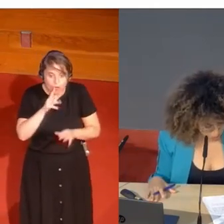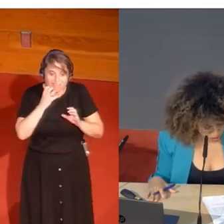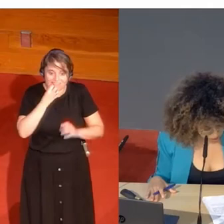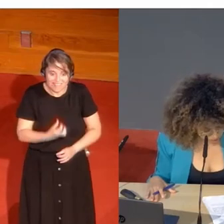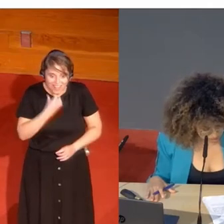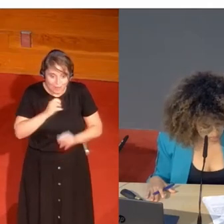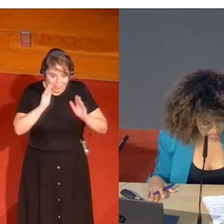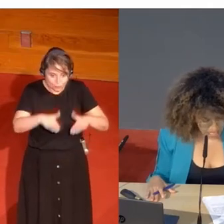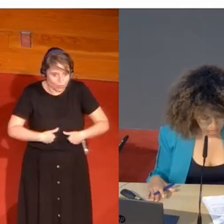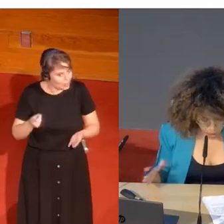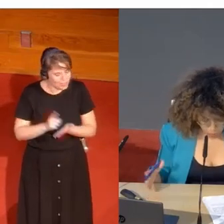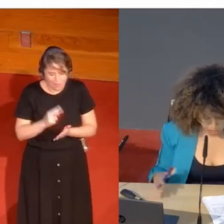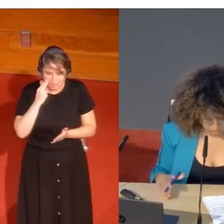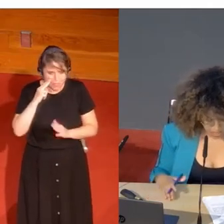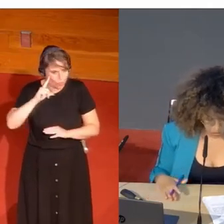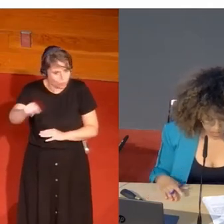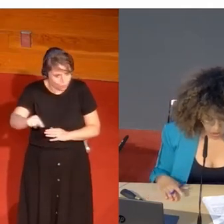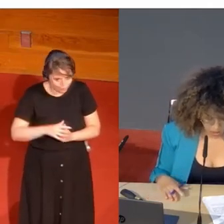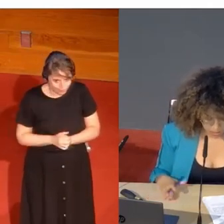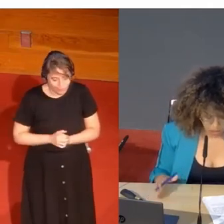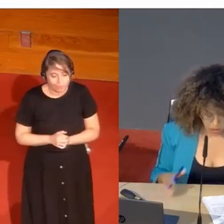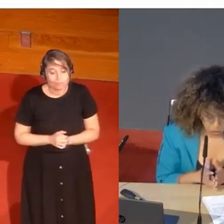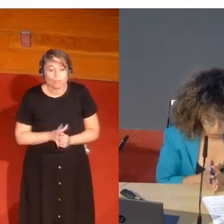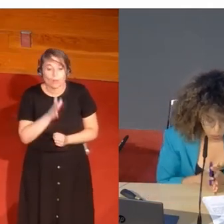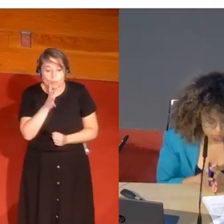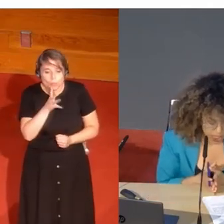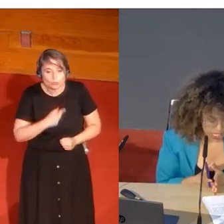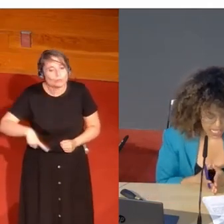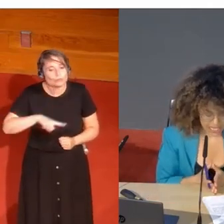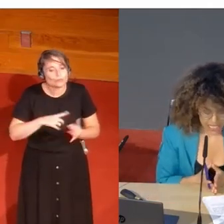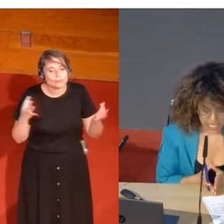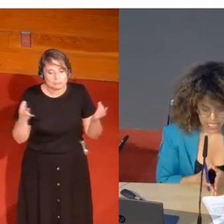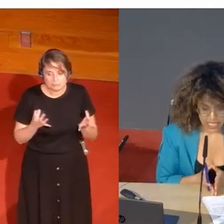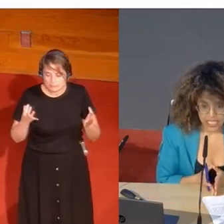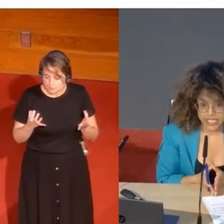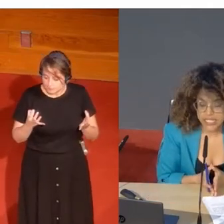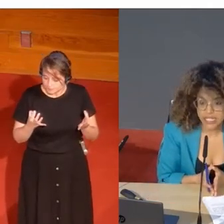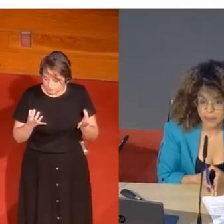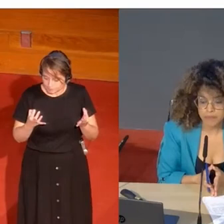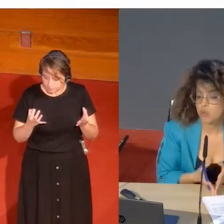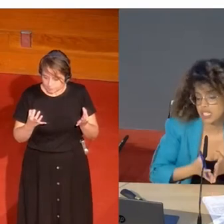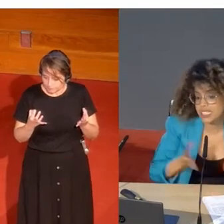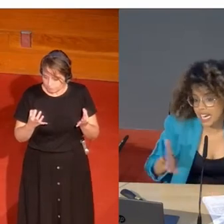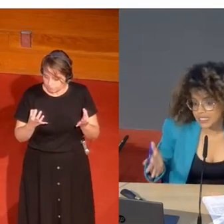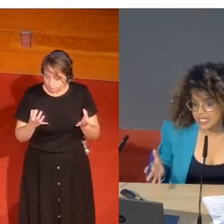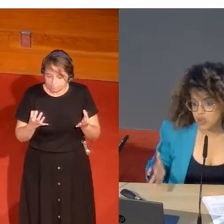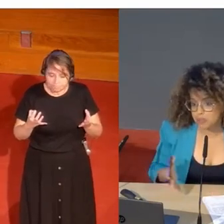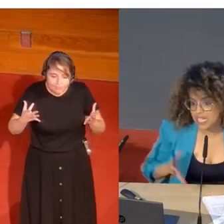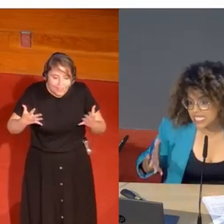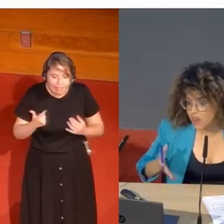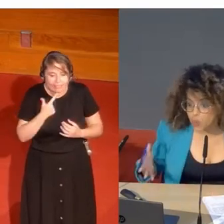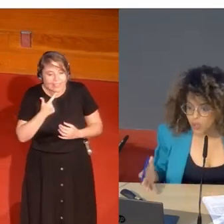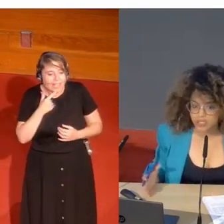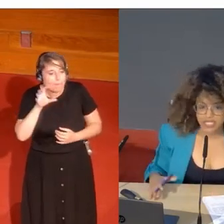de los de los talibanes Y bueno pues en este contexto también lo que nos ocurre es que eh eh Aunque digan